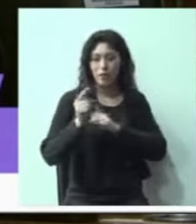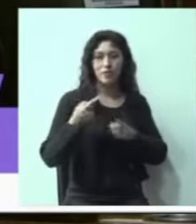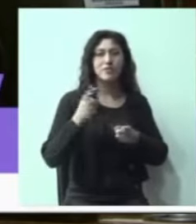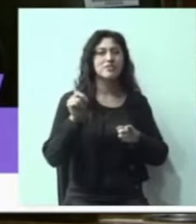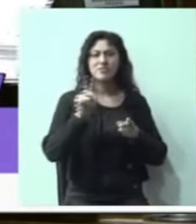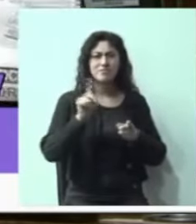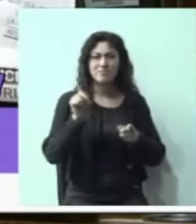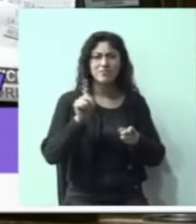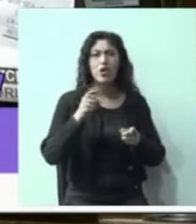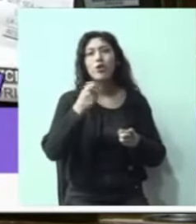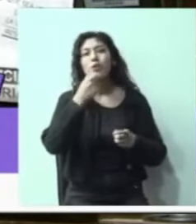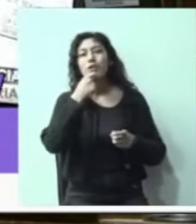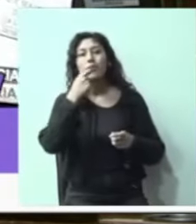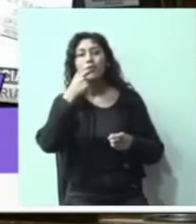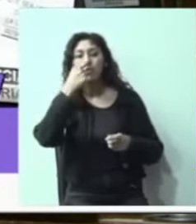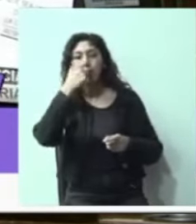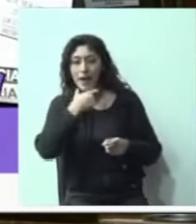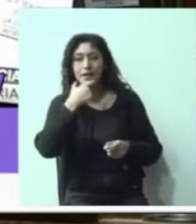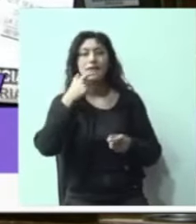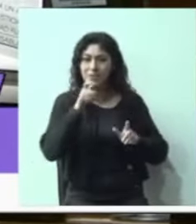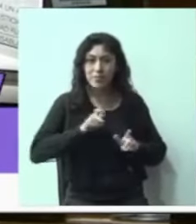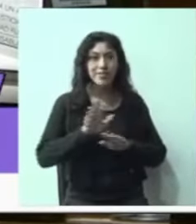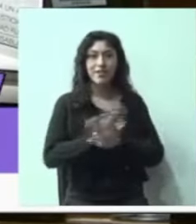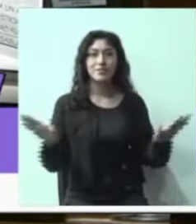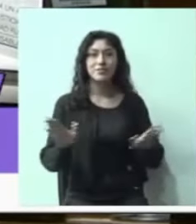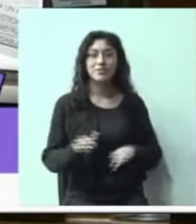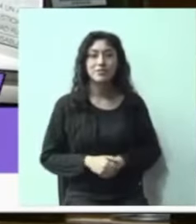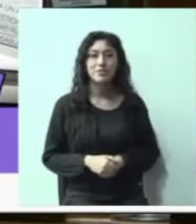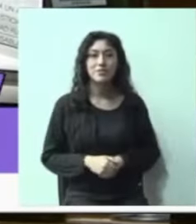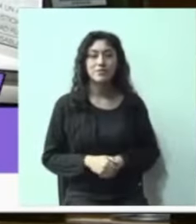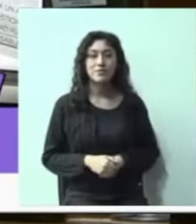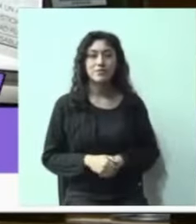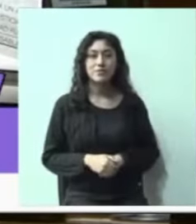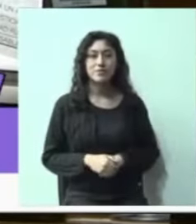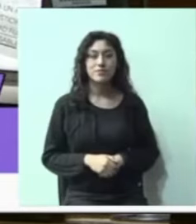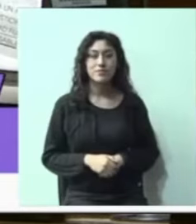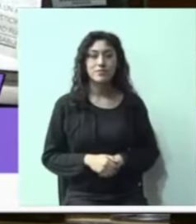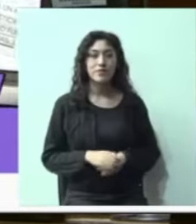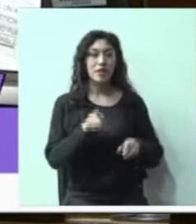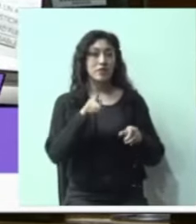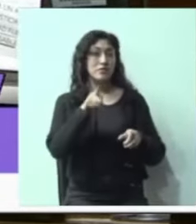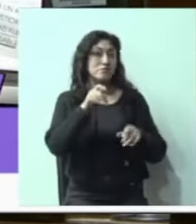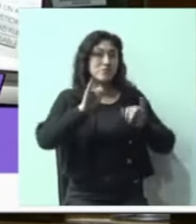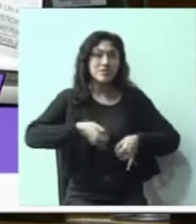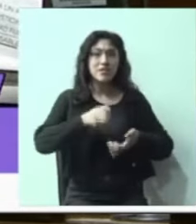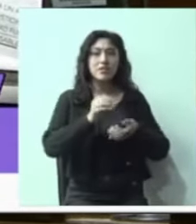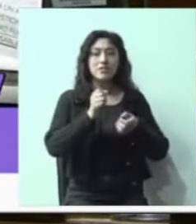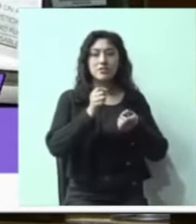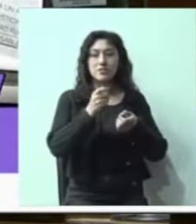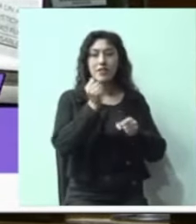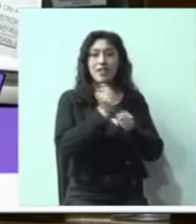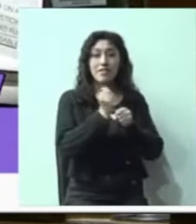más que se lo pida Jorge Macri, Quirós o el hospital italiano. Pero cuando digo que se trabaja menos, porque es así, es inevitable trabajar